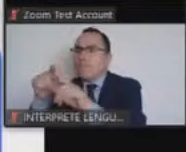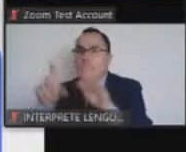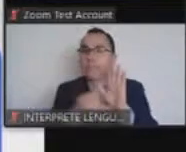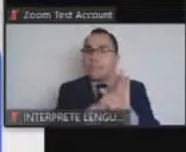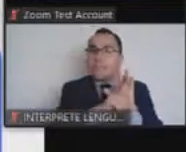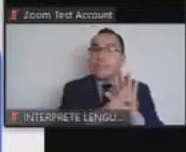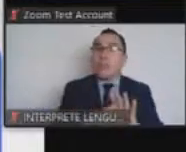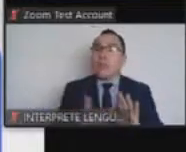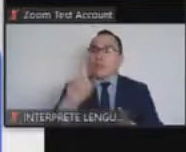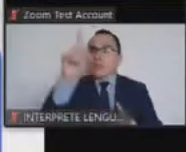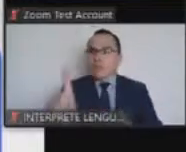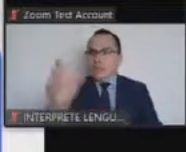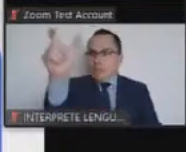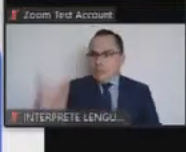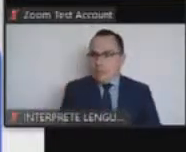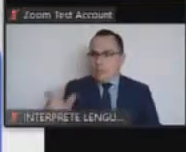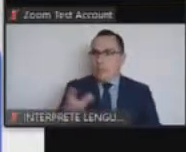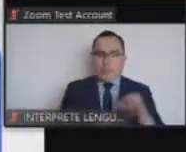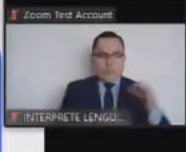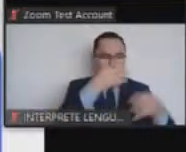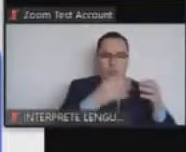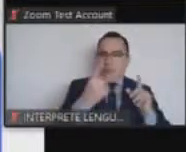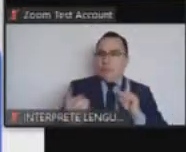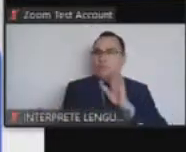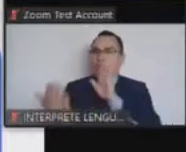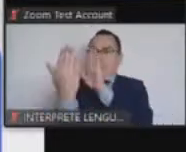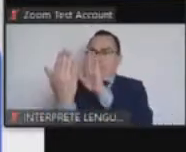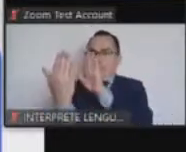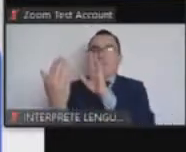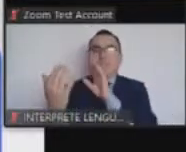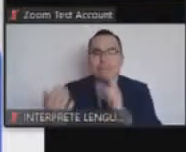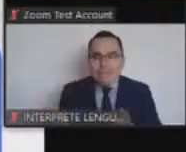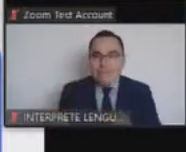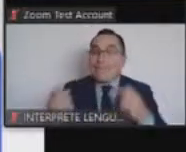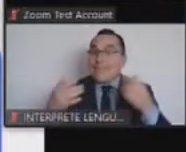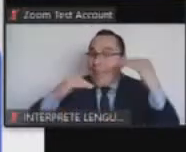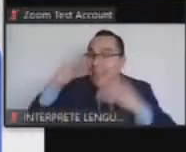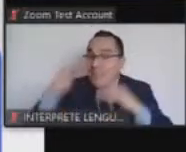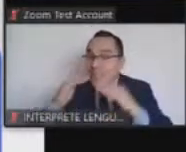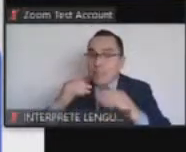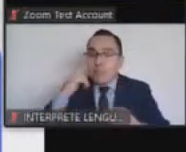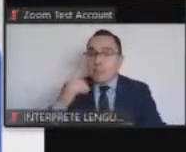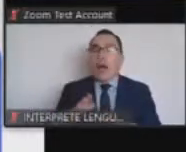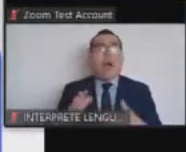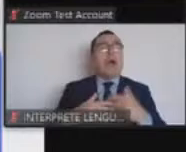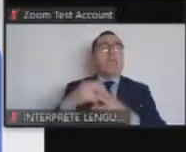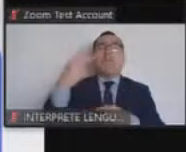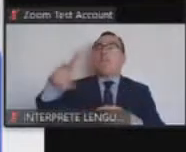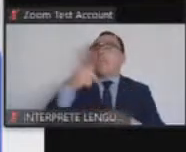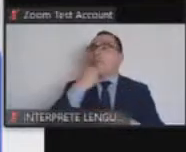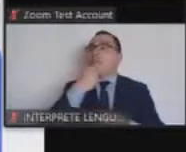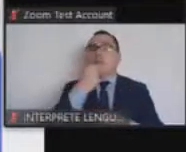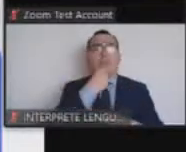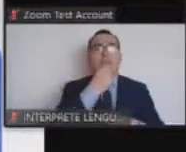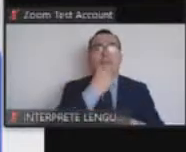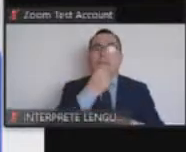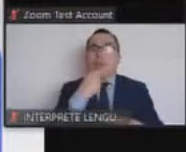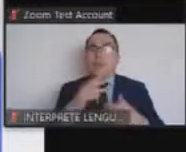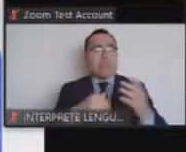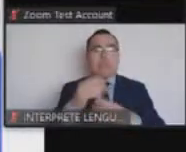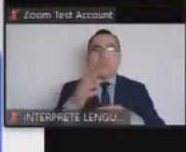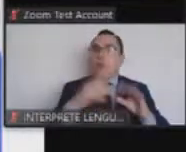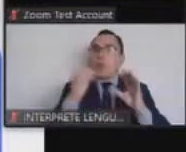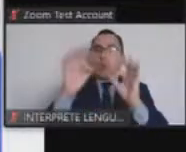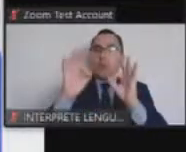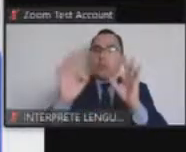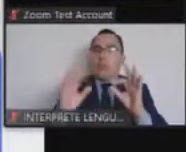ubicar al ciudadano frente a la justicia, tema que a veces lo damos de alguna manera por hecho, ¿cierto?, o consideramos que es más o menos natural.